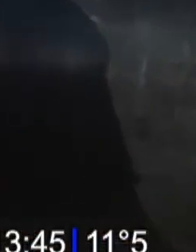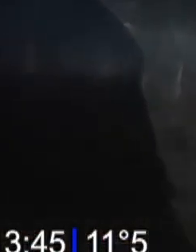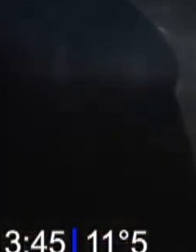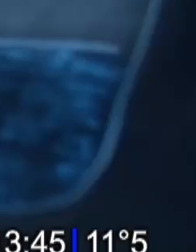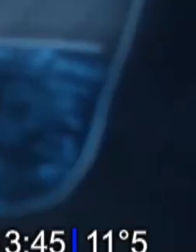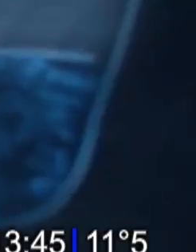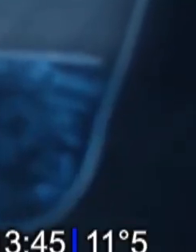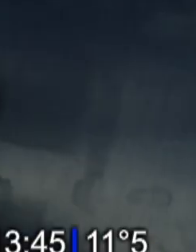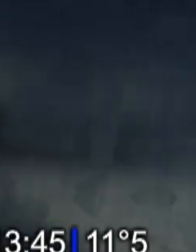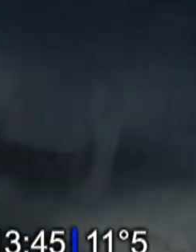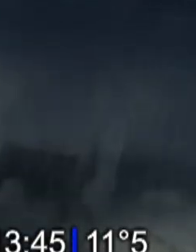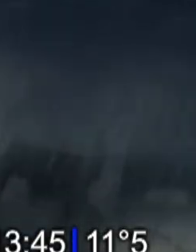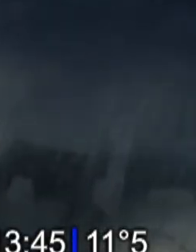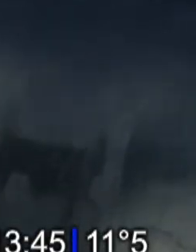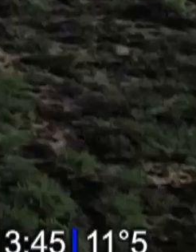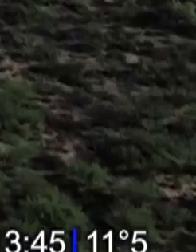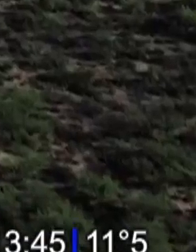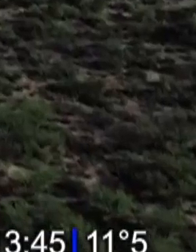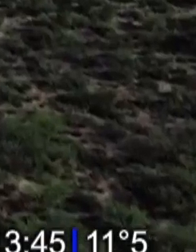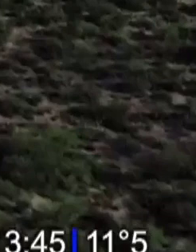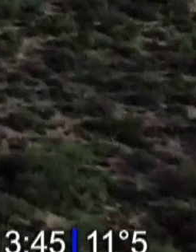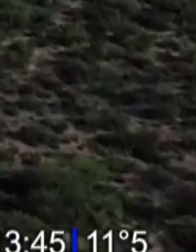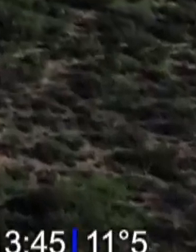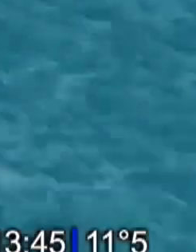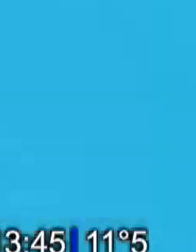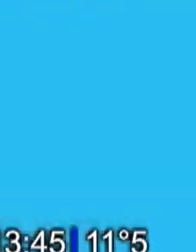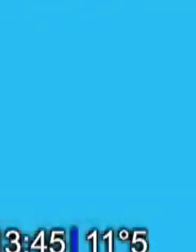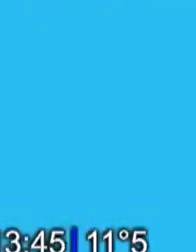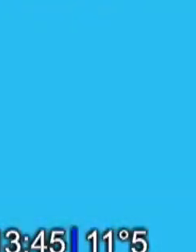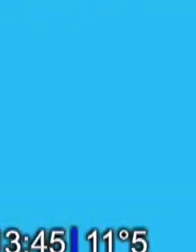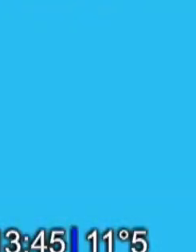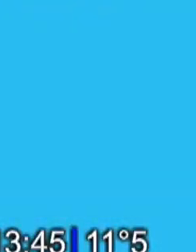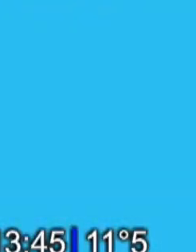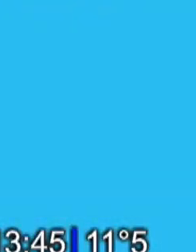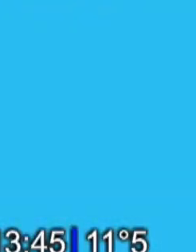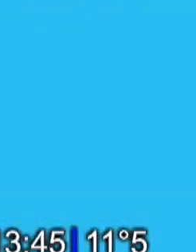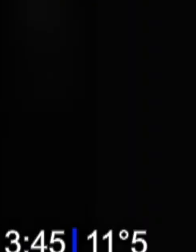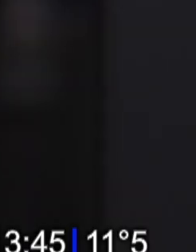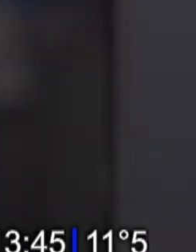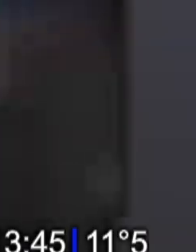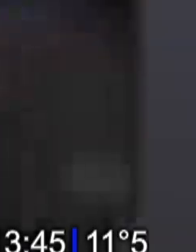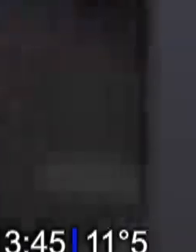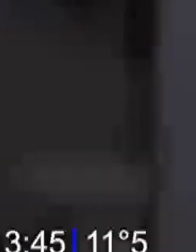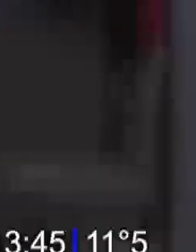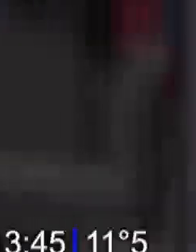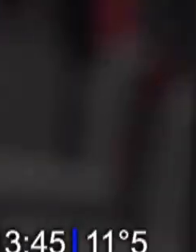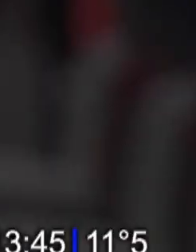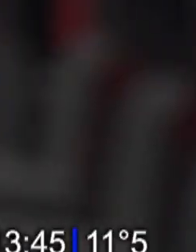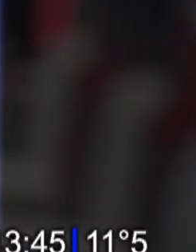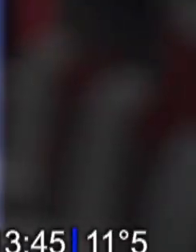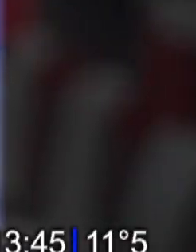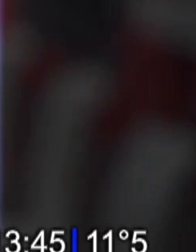con soberanía y orgullo. Gasoducto Presidente Néstor Kirchner. Mueve energía, mueve al país.